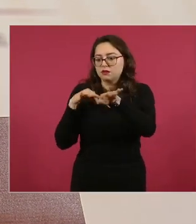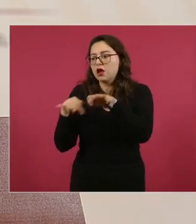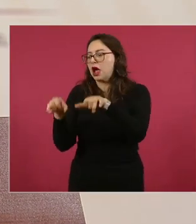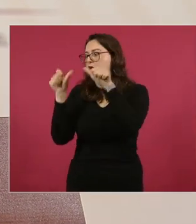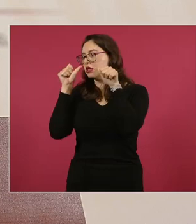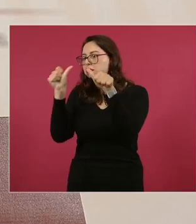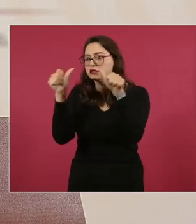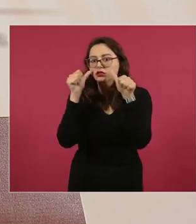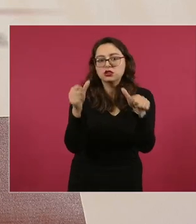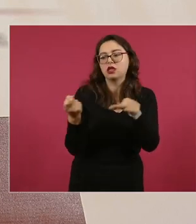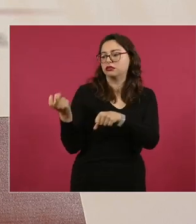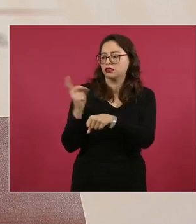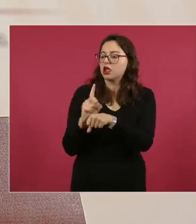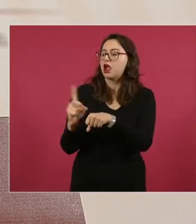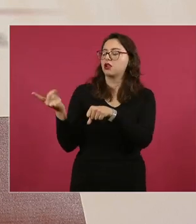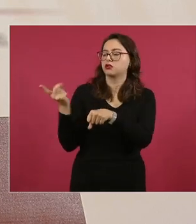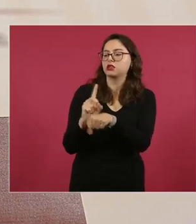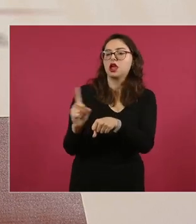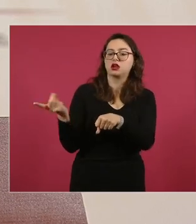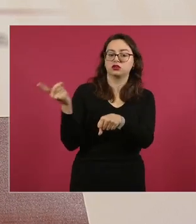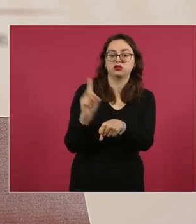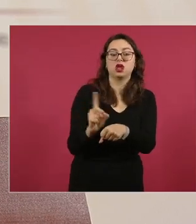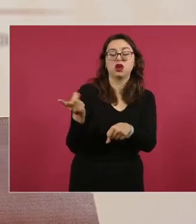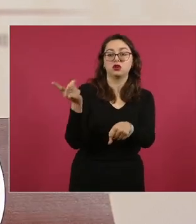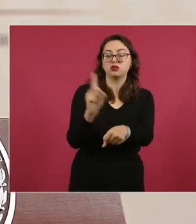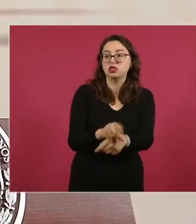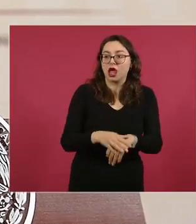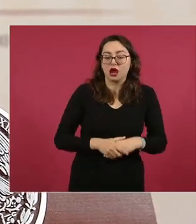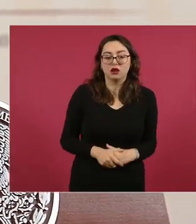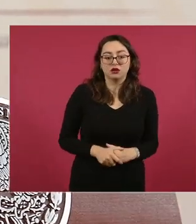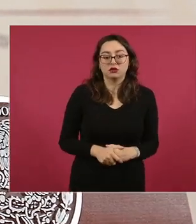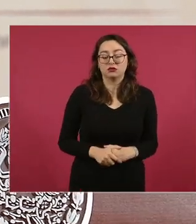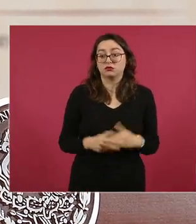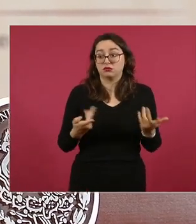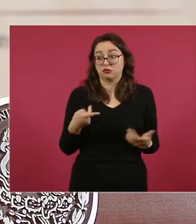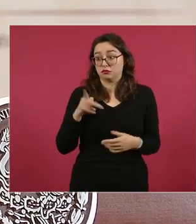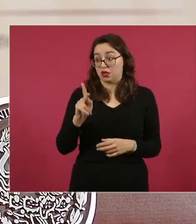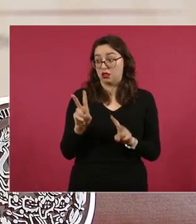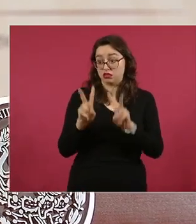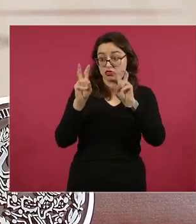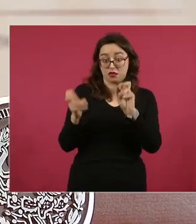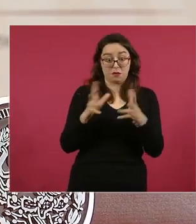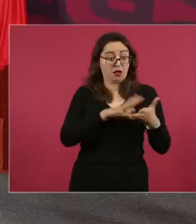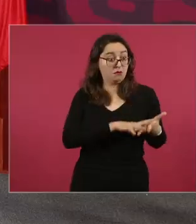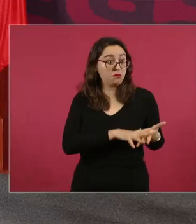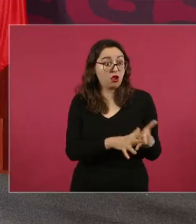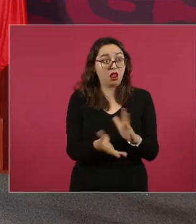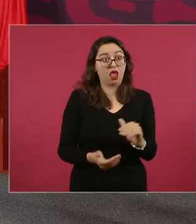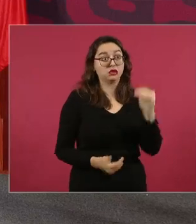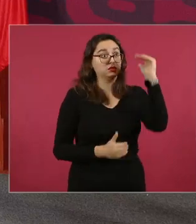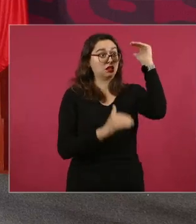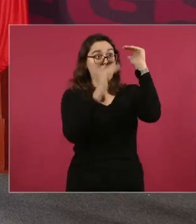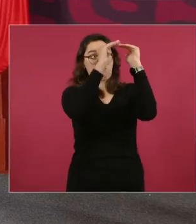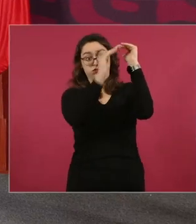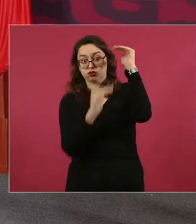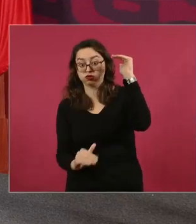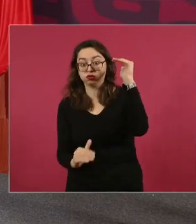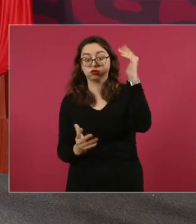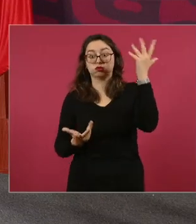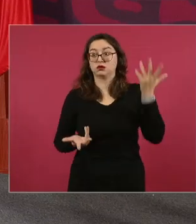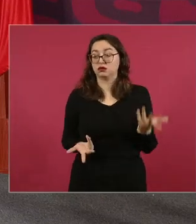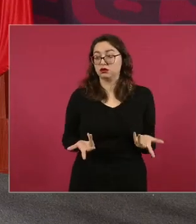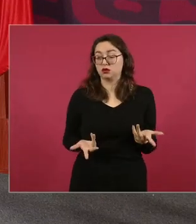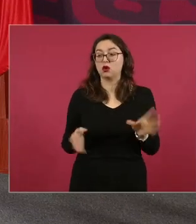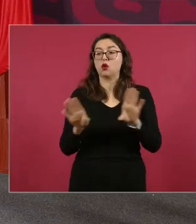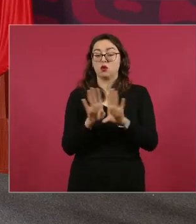atendiendo el problema todos los días. Esto es lo de homicidio, pero vamos a poner el de robo